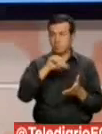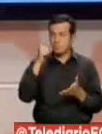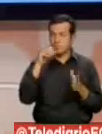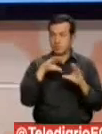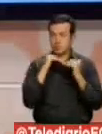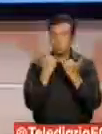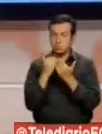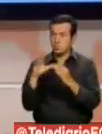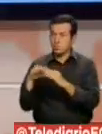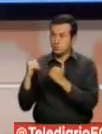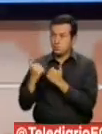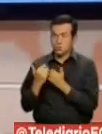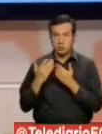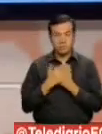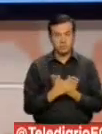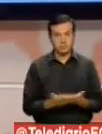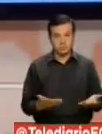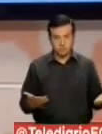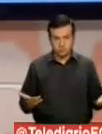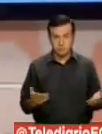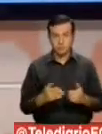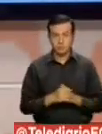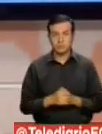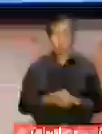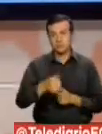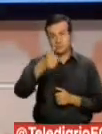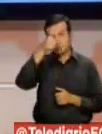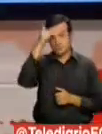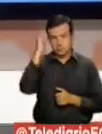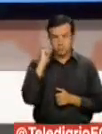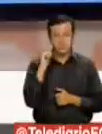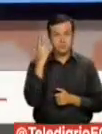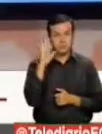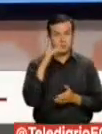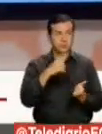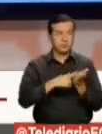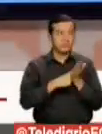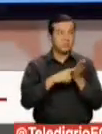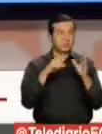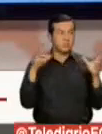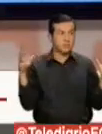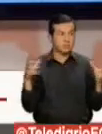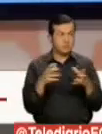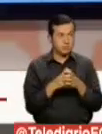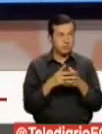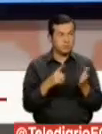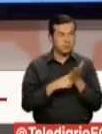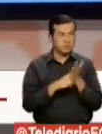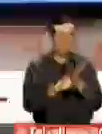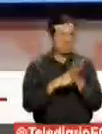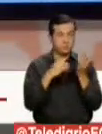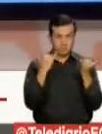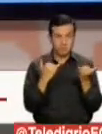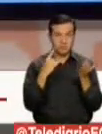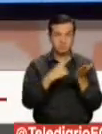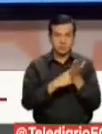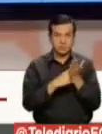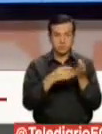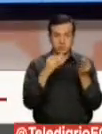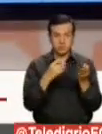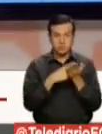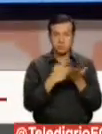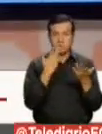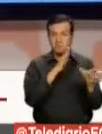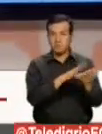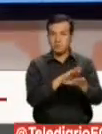comisiones, pero el día de ayer tuvimos una reunión de bloque para la sesión que será el día de hoy. Hemos